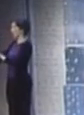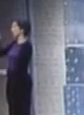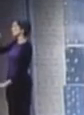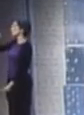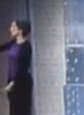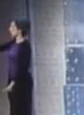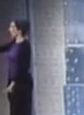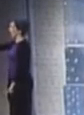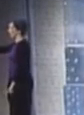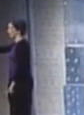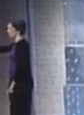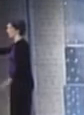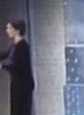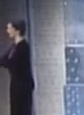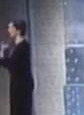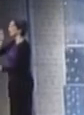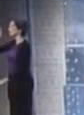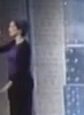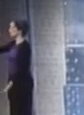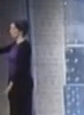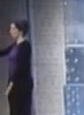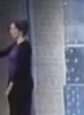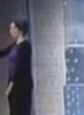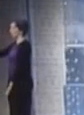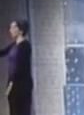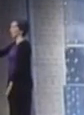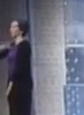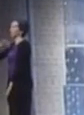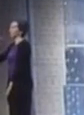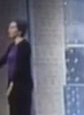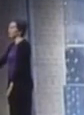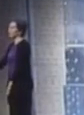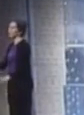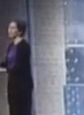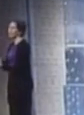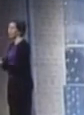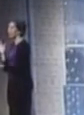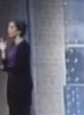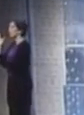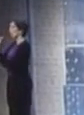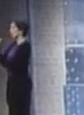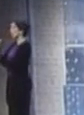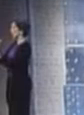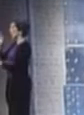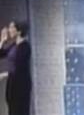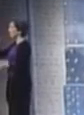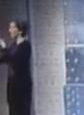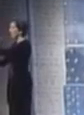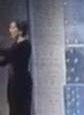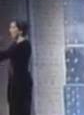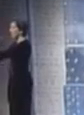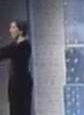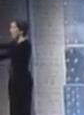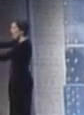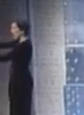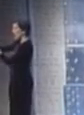más allá de la 2.0, cuando yo puedo, como ustedes vieron, conectarme con el escritor directamente y él me habla